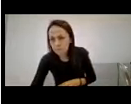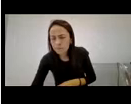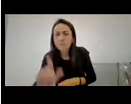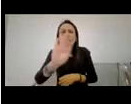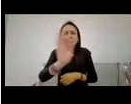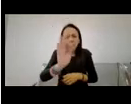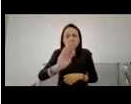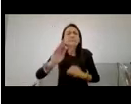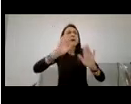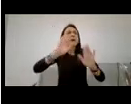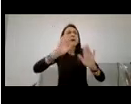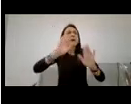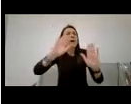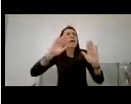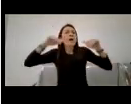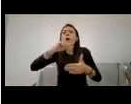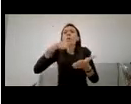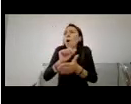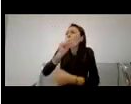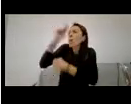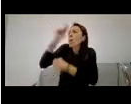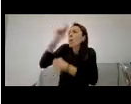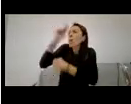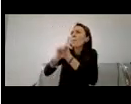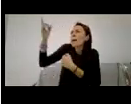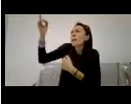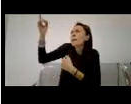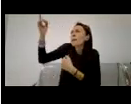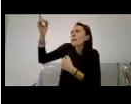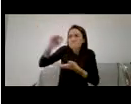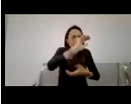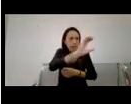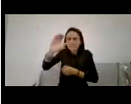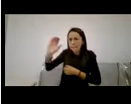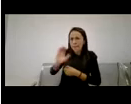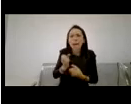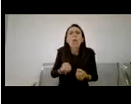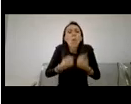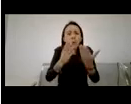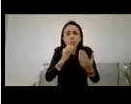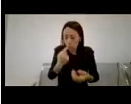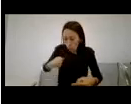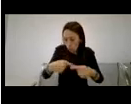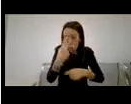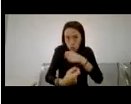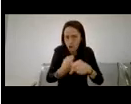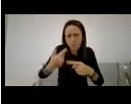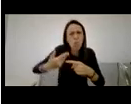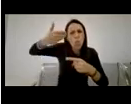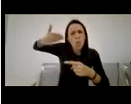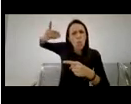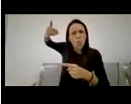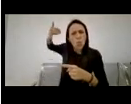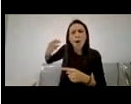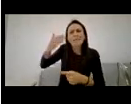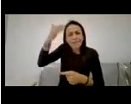cuántos fueron quizá los 2 o 3 años anteriores, porque nos dicen más o menos cómo funcionamos con ese tipo